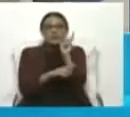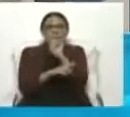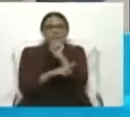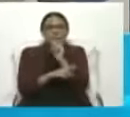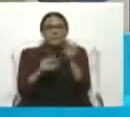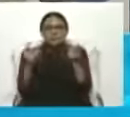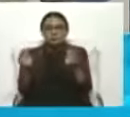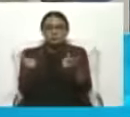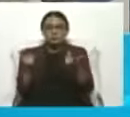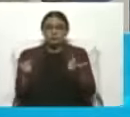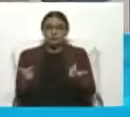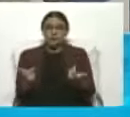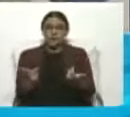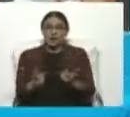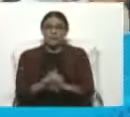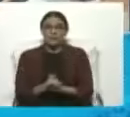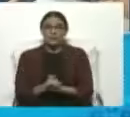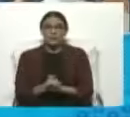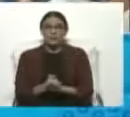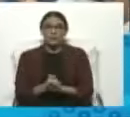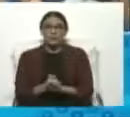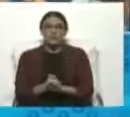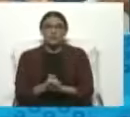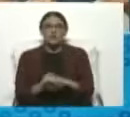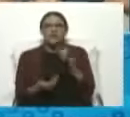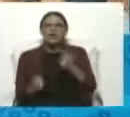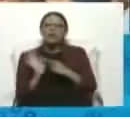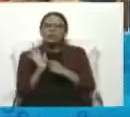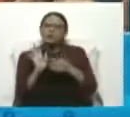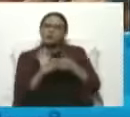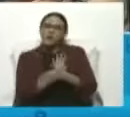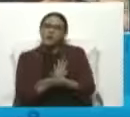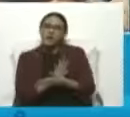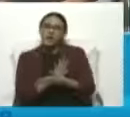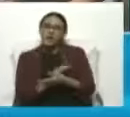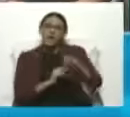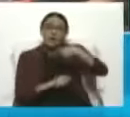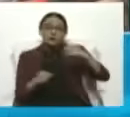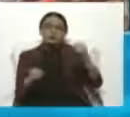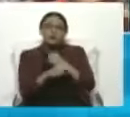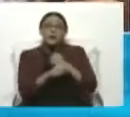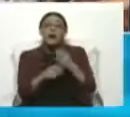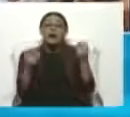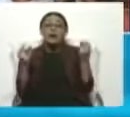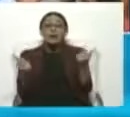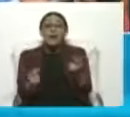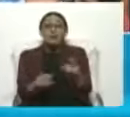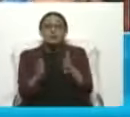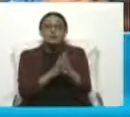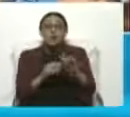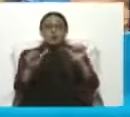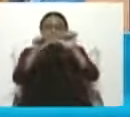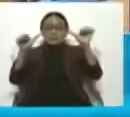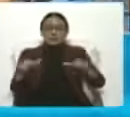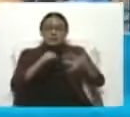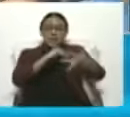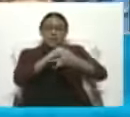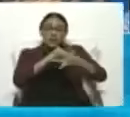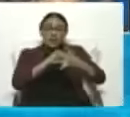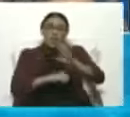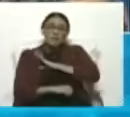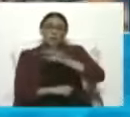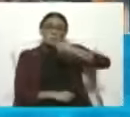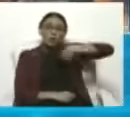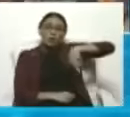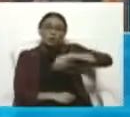verdaderamente rápido, lo que demuestra la rapidez del sistema automatizado de